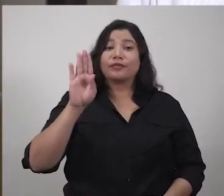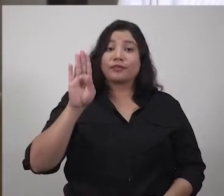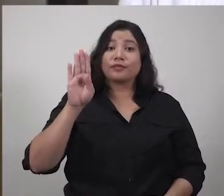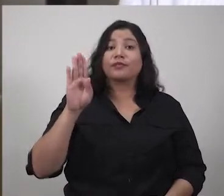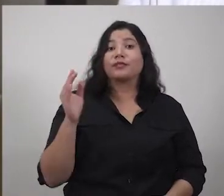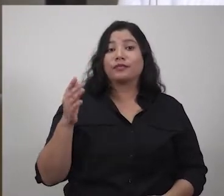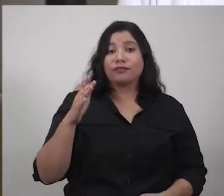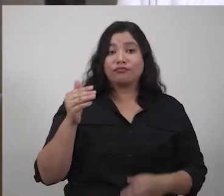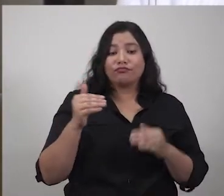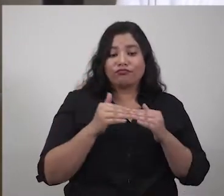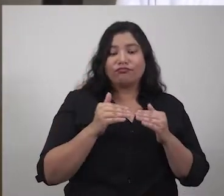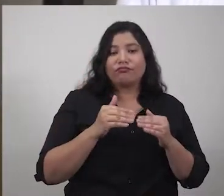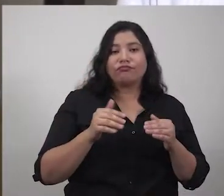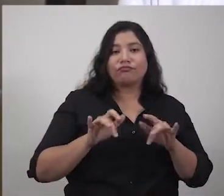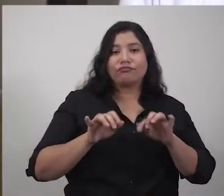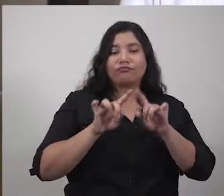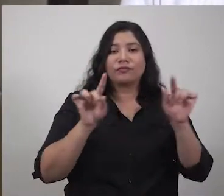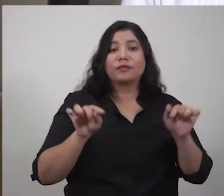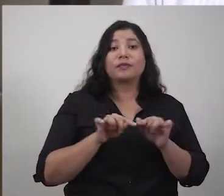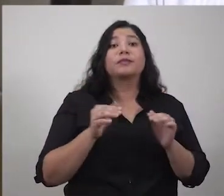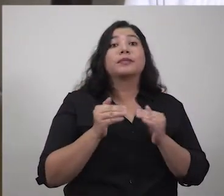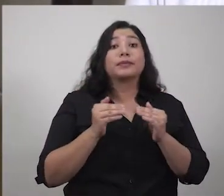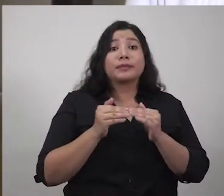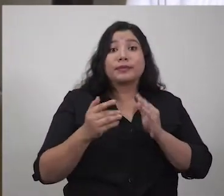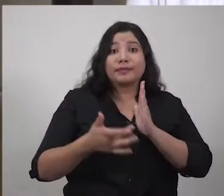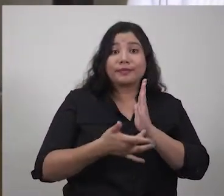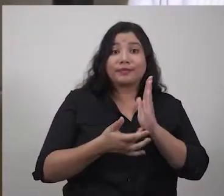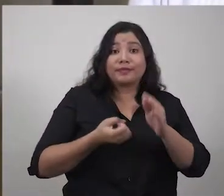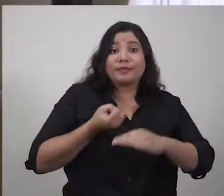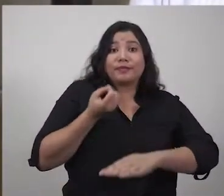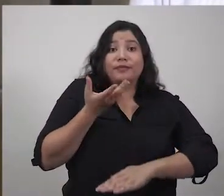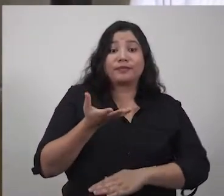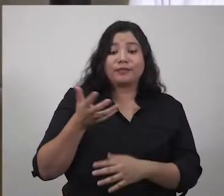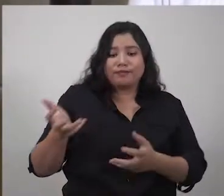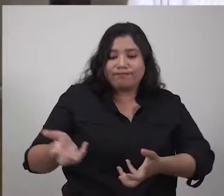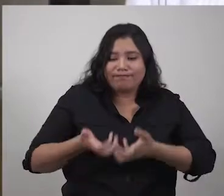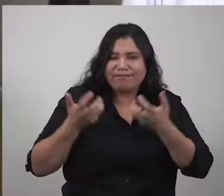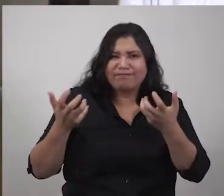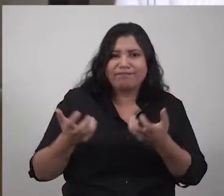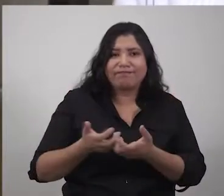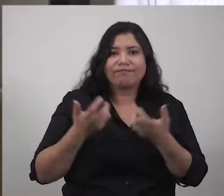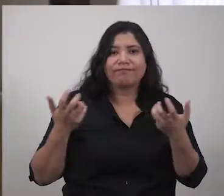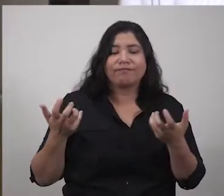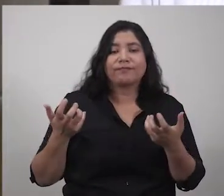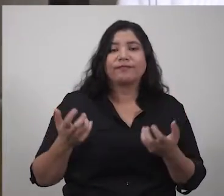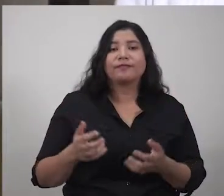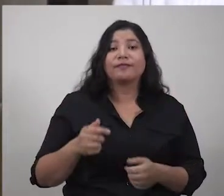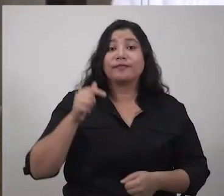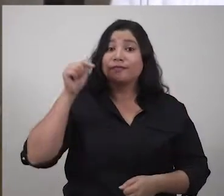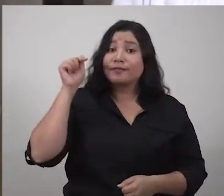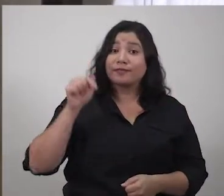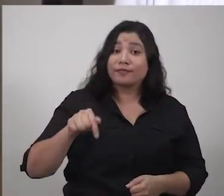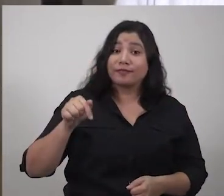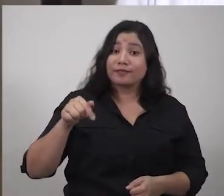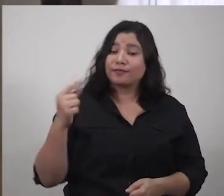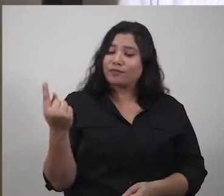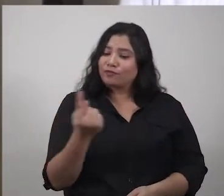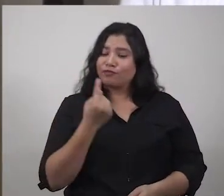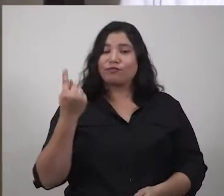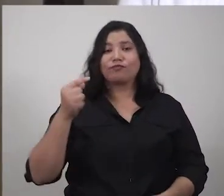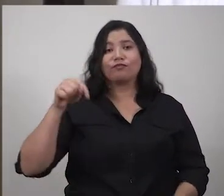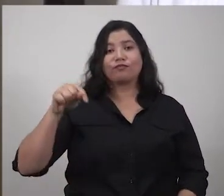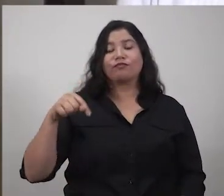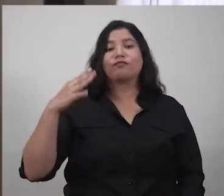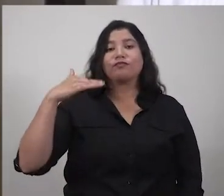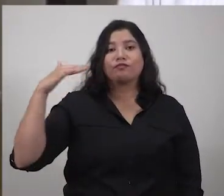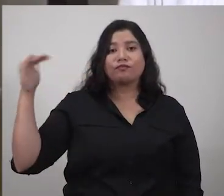Y por otro lado, se adquiere tecnología para secuenciación de siguiente generación, que esa plataforma es única en el país,